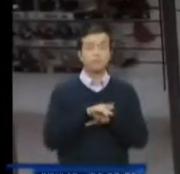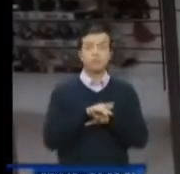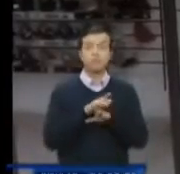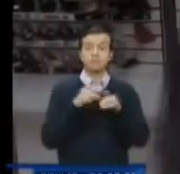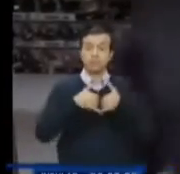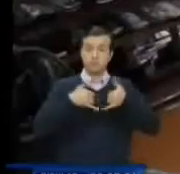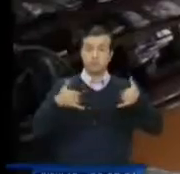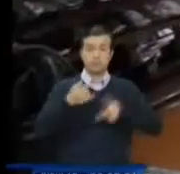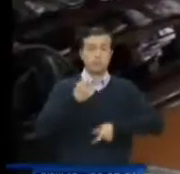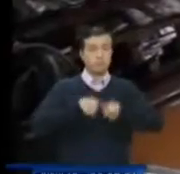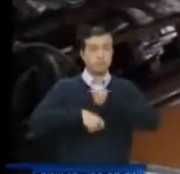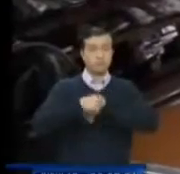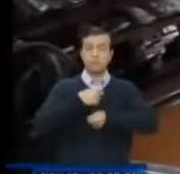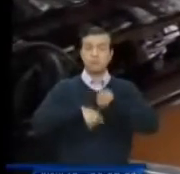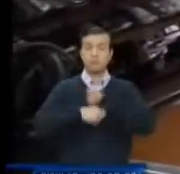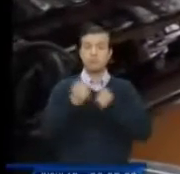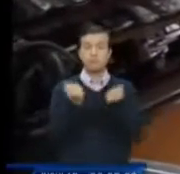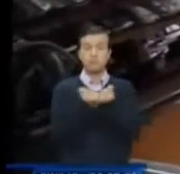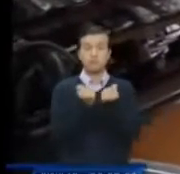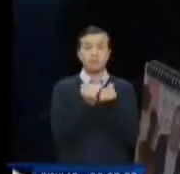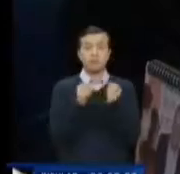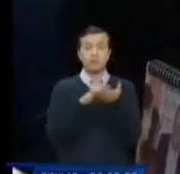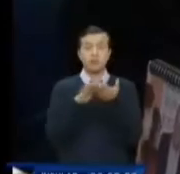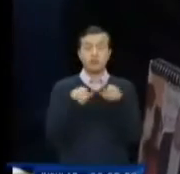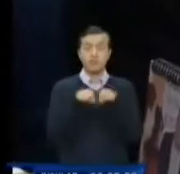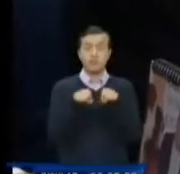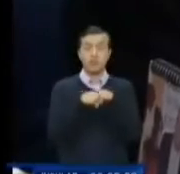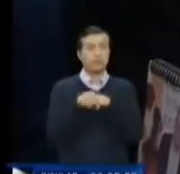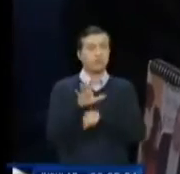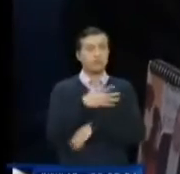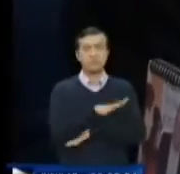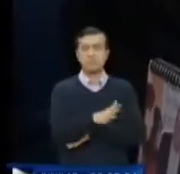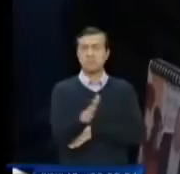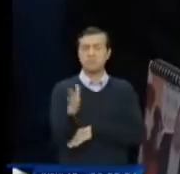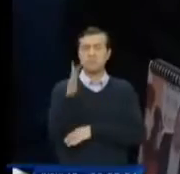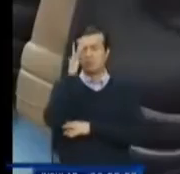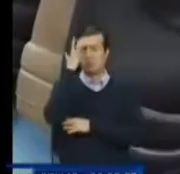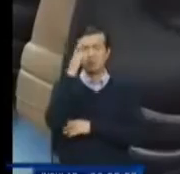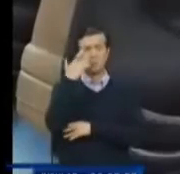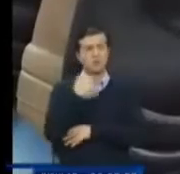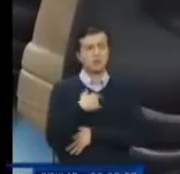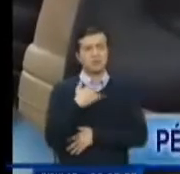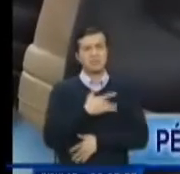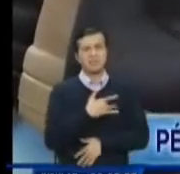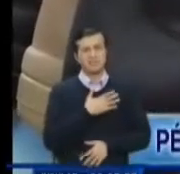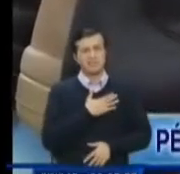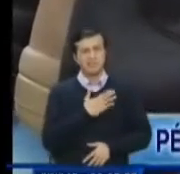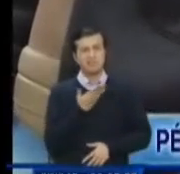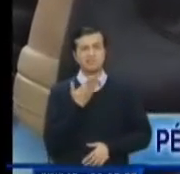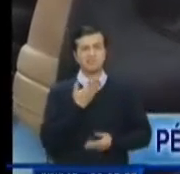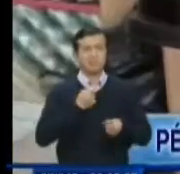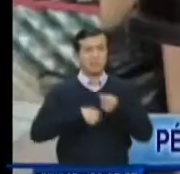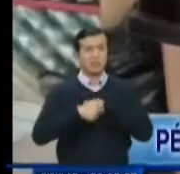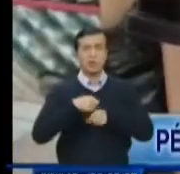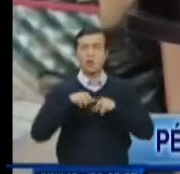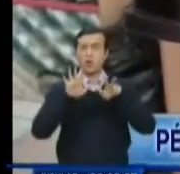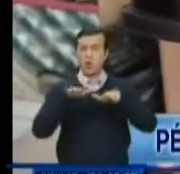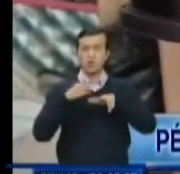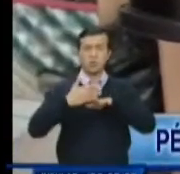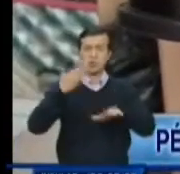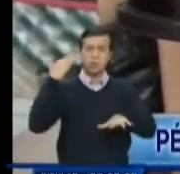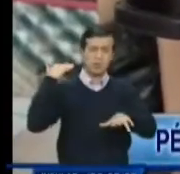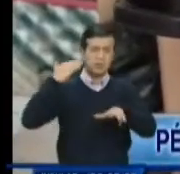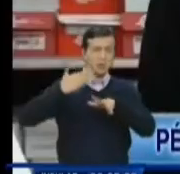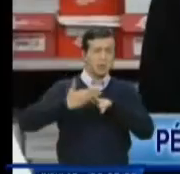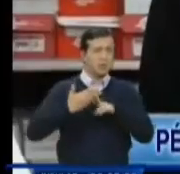el almacén de zapatos mundial no han salido de cero. Esto mientras su propietario se lamenta por las bajas ventas que desde hace 8 meses